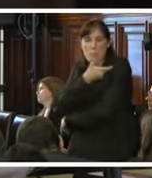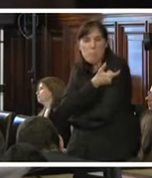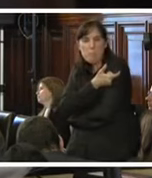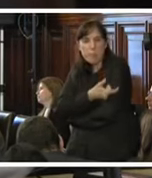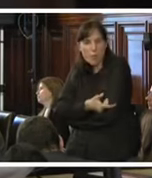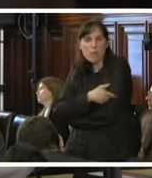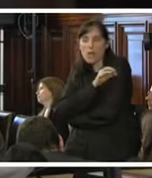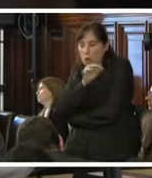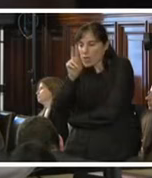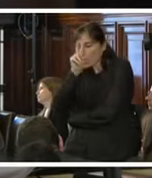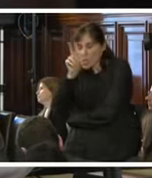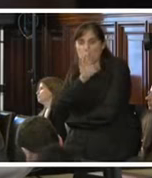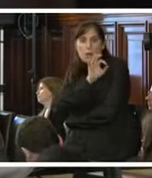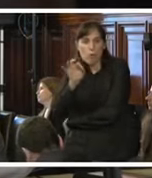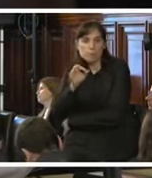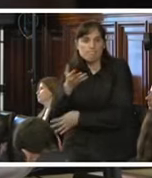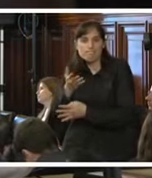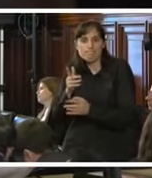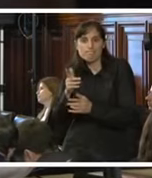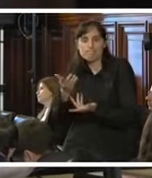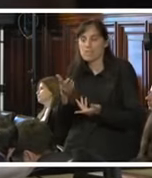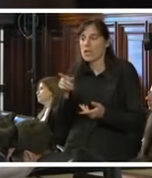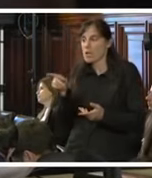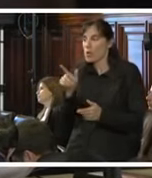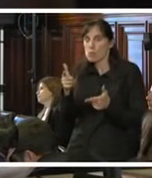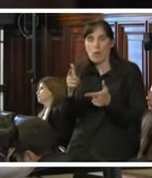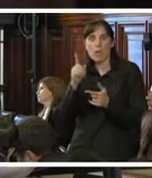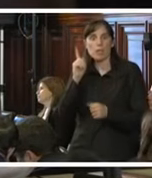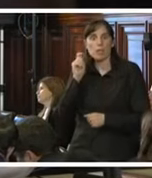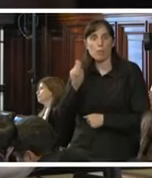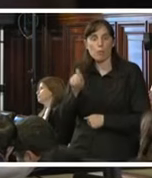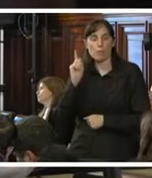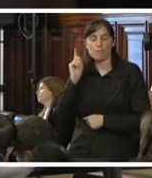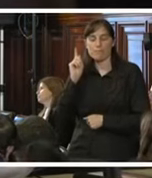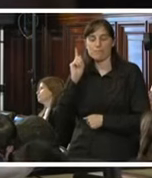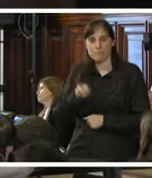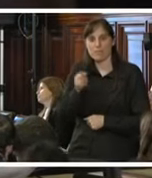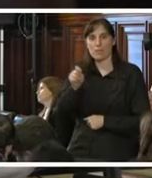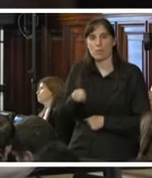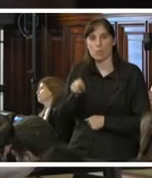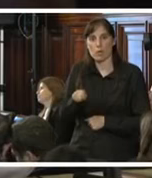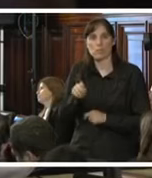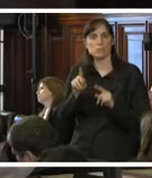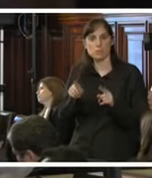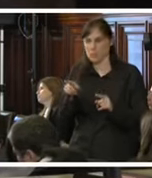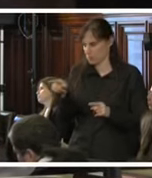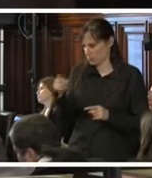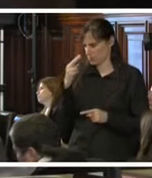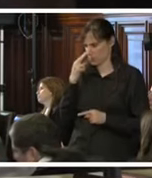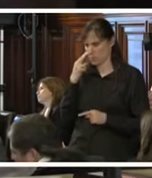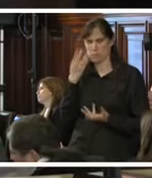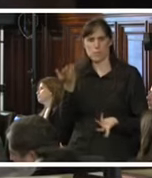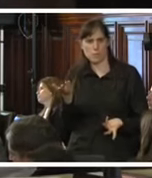vulnerabilizados de las tierras que están ocupando sin orden judicial. ¿Y cuál es el problema de este plan? Tiene muchos problemas, yo solamente voy a mencionar